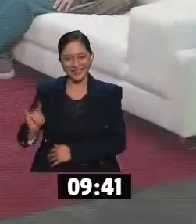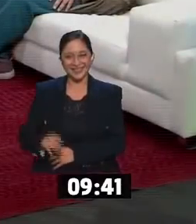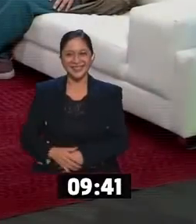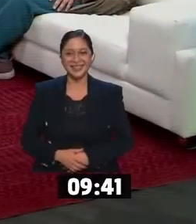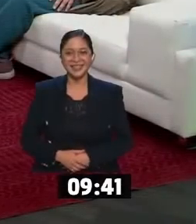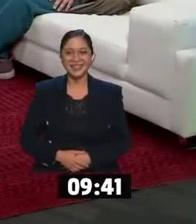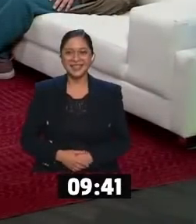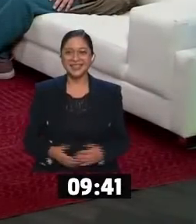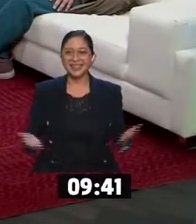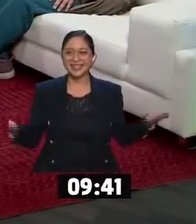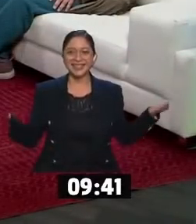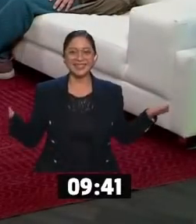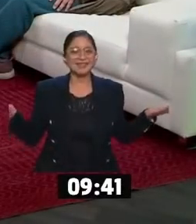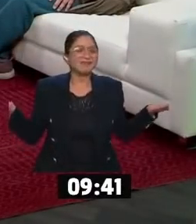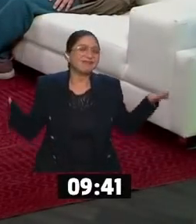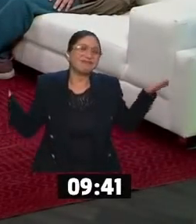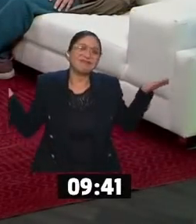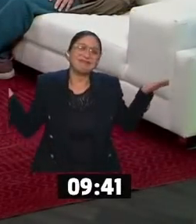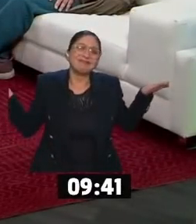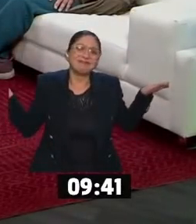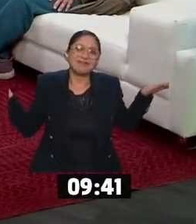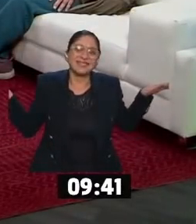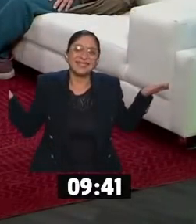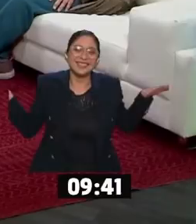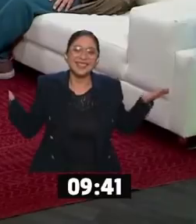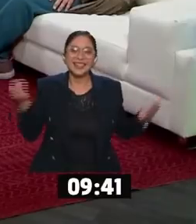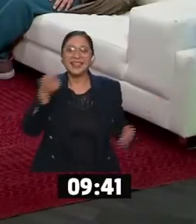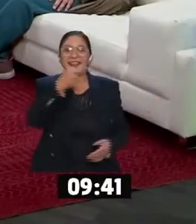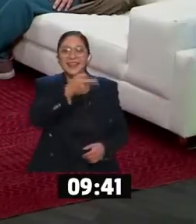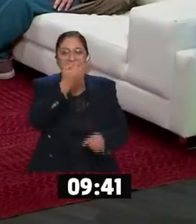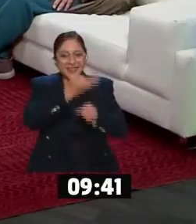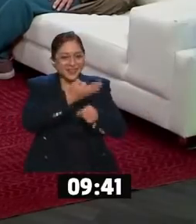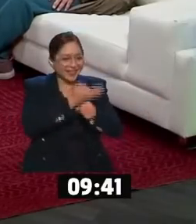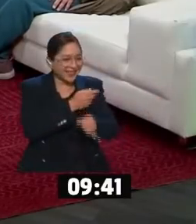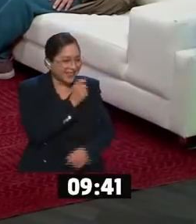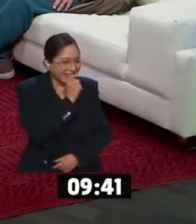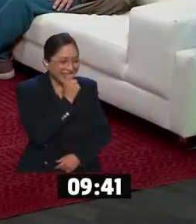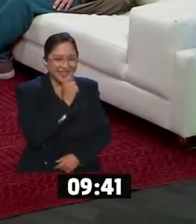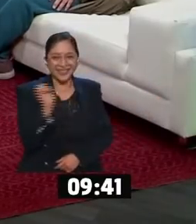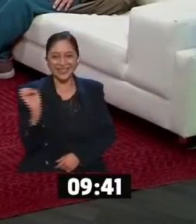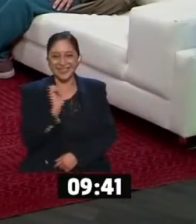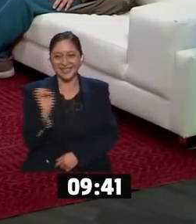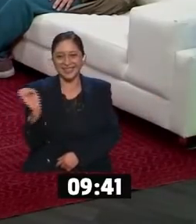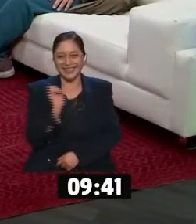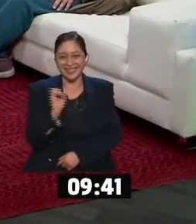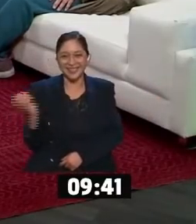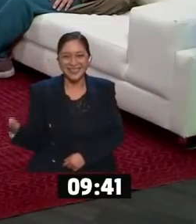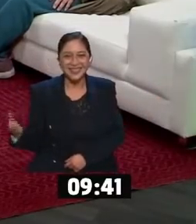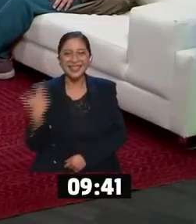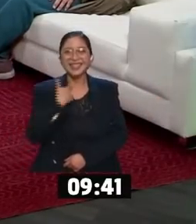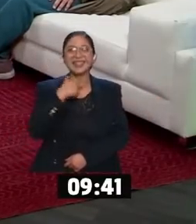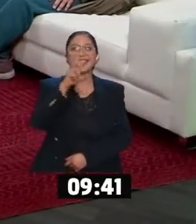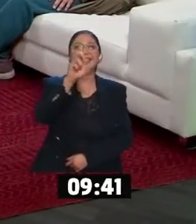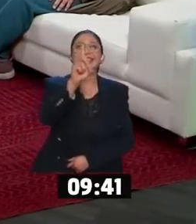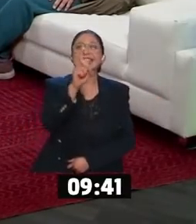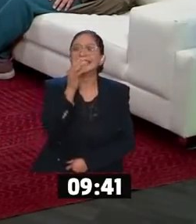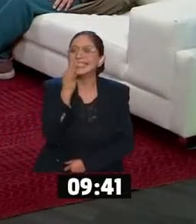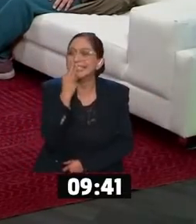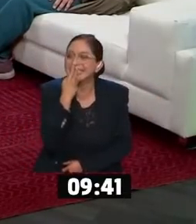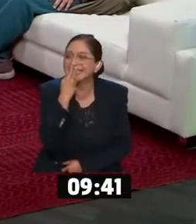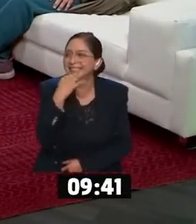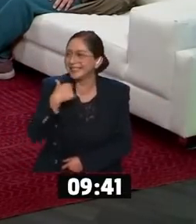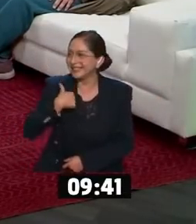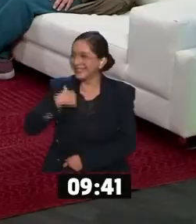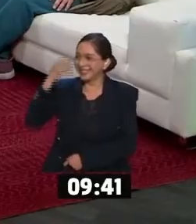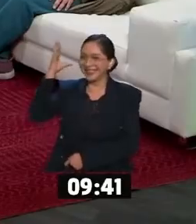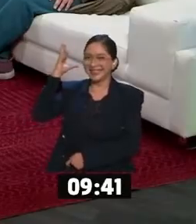O sea, ¿qué? No le hagan al asbesto, Señora. no manchen. Me voy 30 fucking